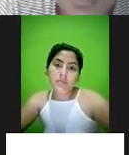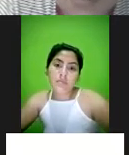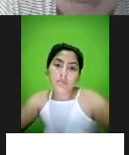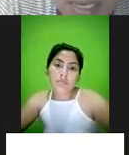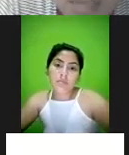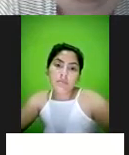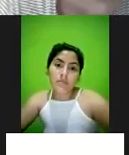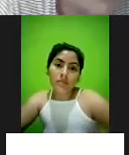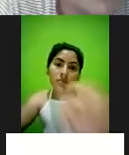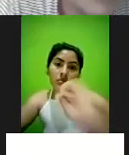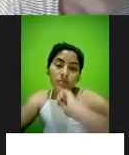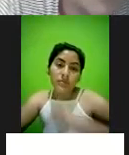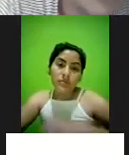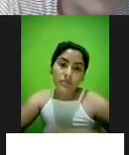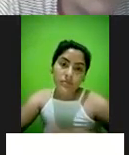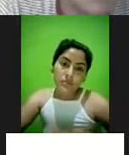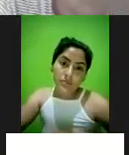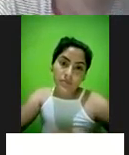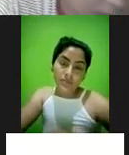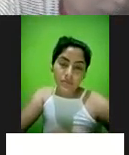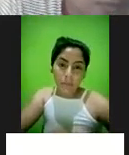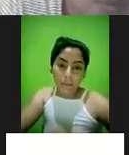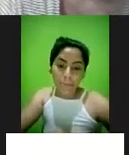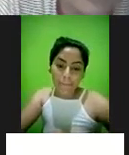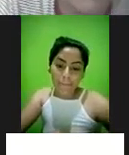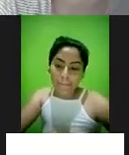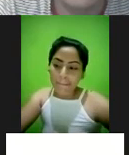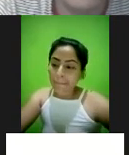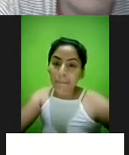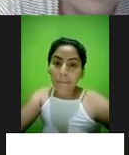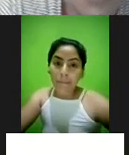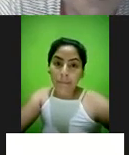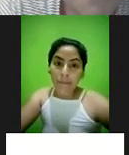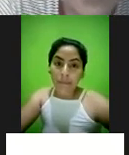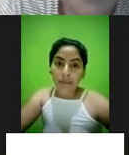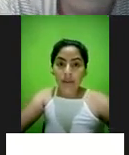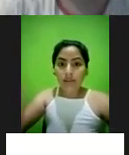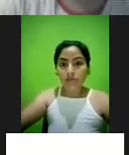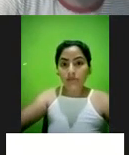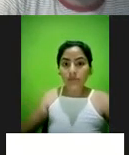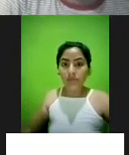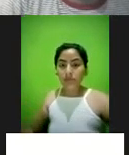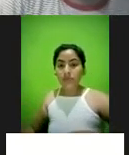vayan mirando qué es esto. Obviamente igual se le voy a pasar, pero vayan tomando apuntes, chicos. Pásame a la